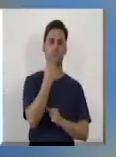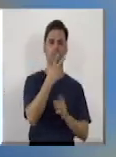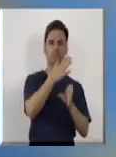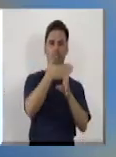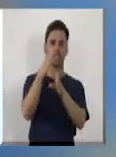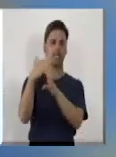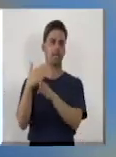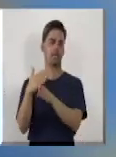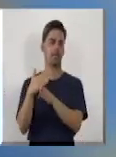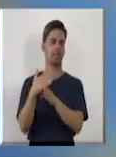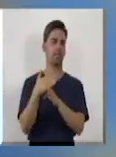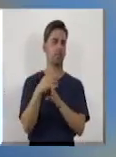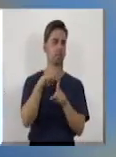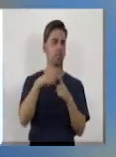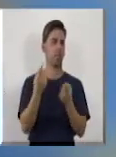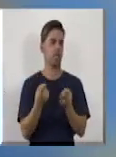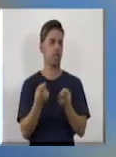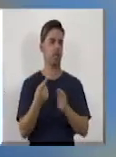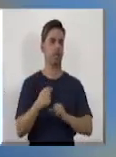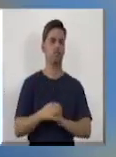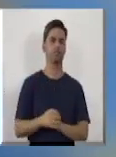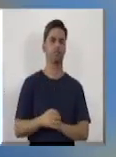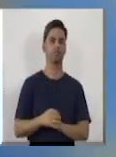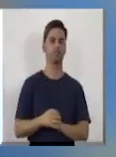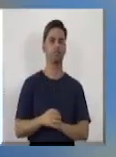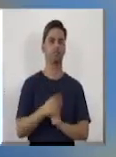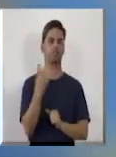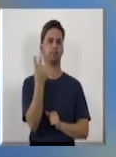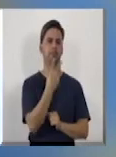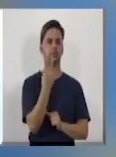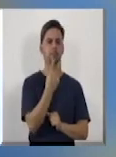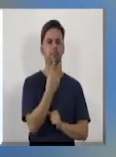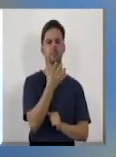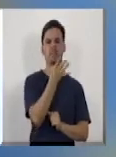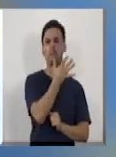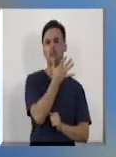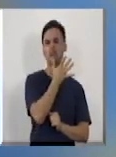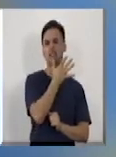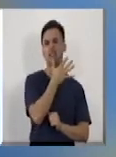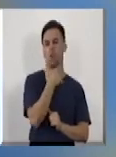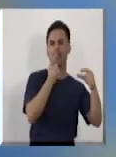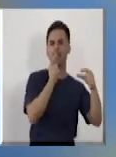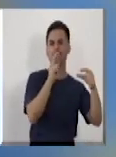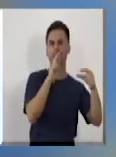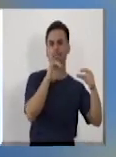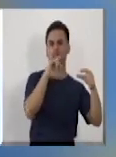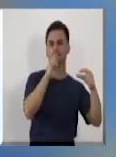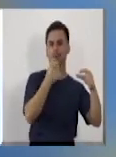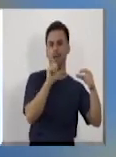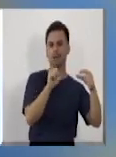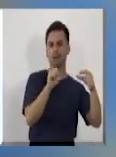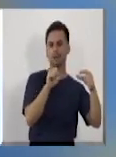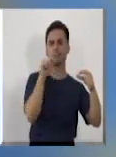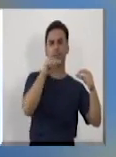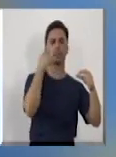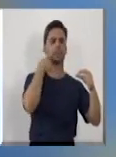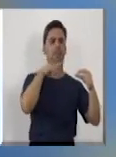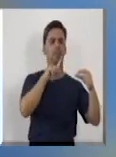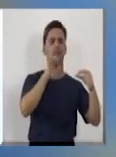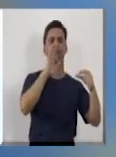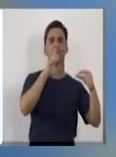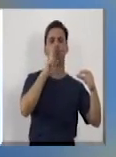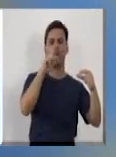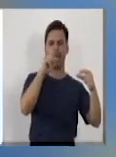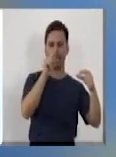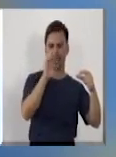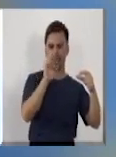diferente. ¿En qué se diferencia? ¿Qué se tiene de semejante? Bueno, pues la semejanza está en que los tienen fuentes. En este caso, ¿quiénes son? Las